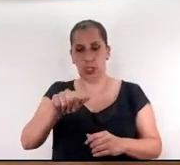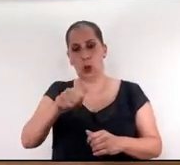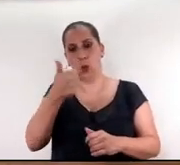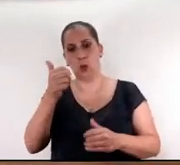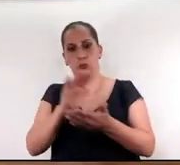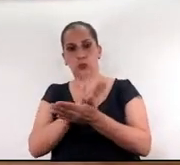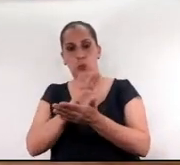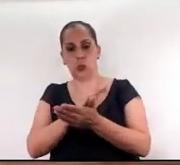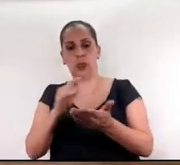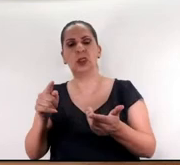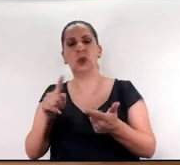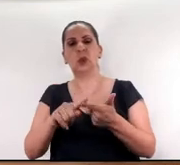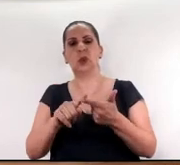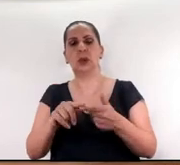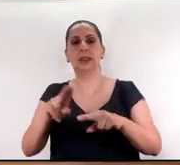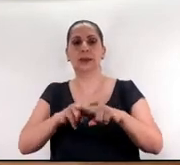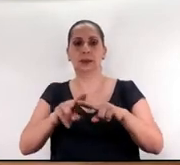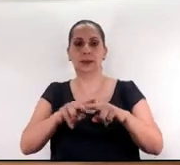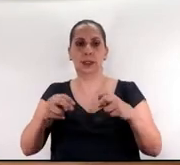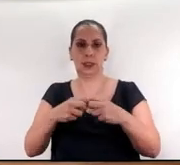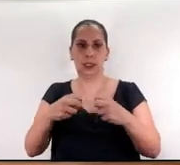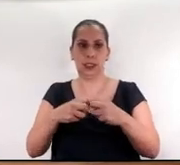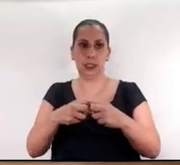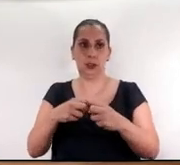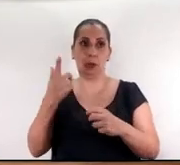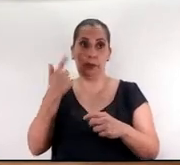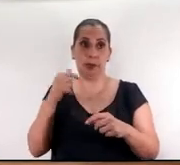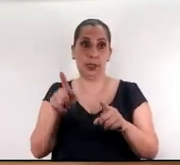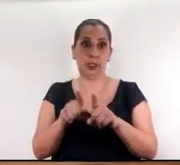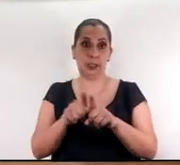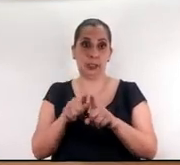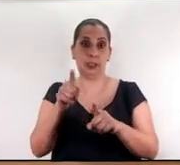corresponde al tren eléctrico para que también